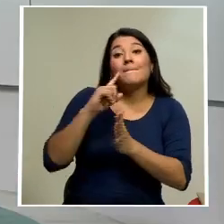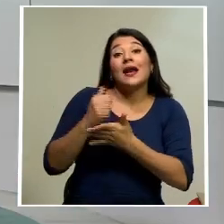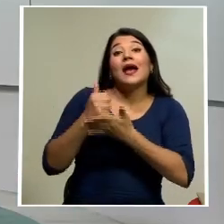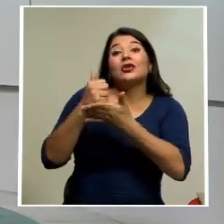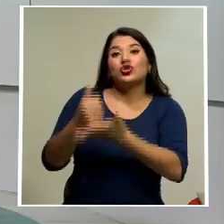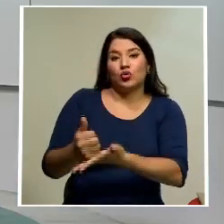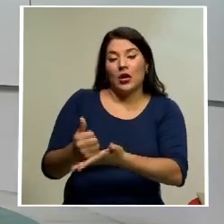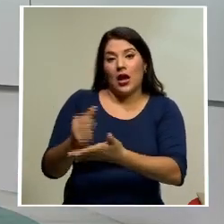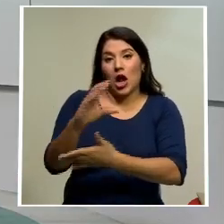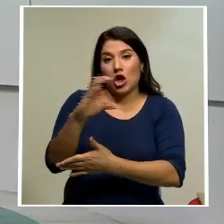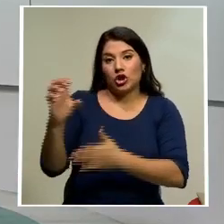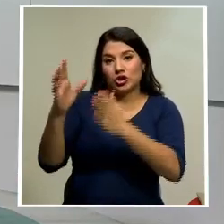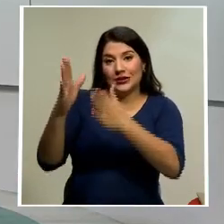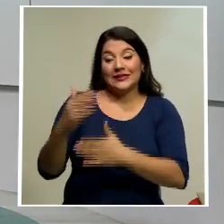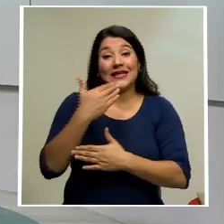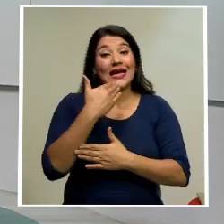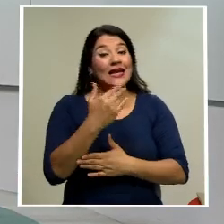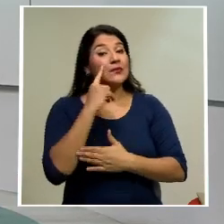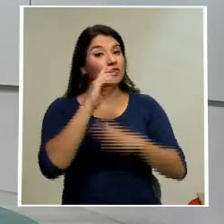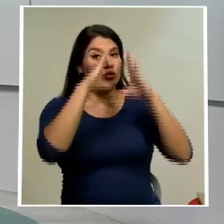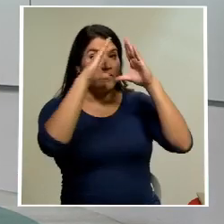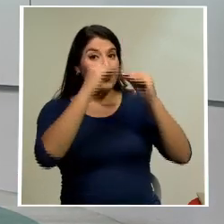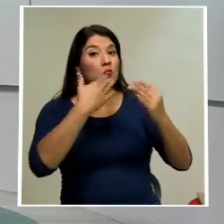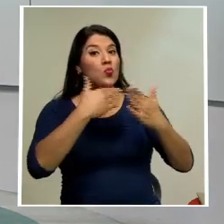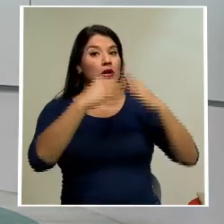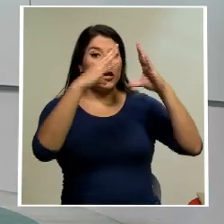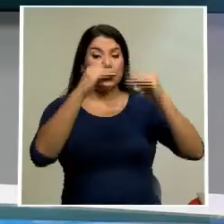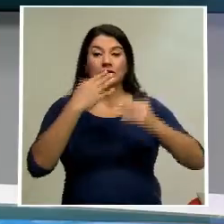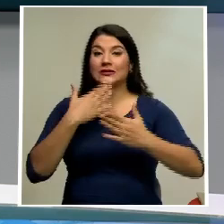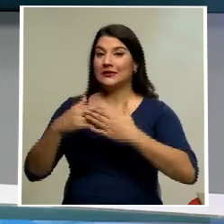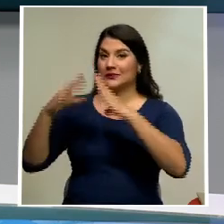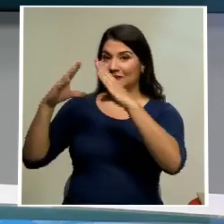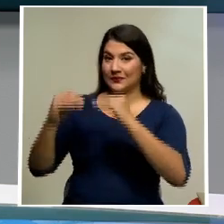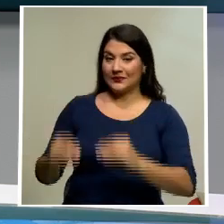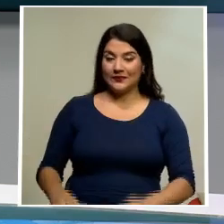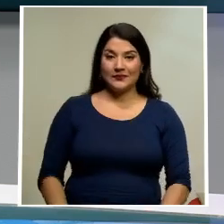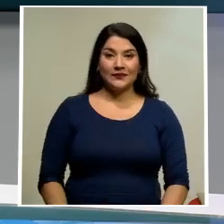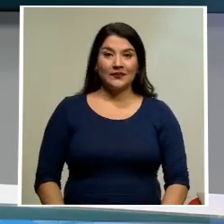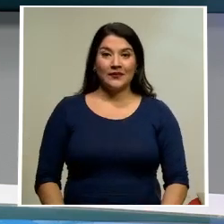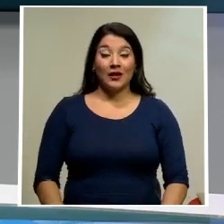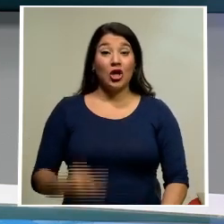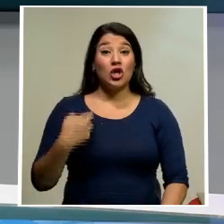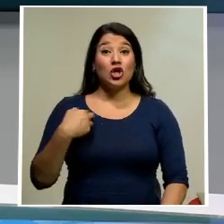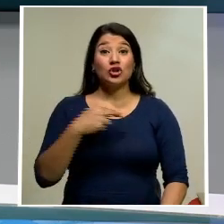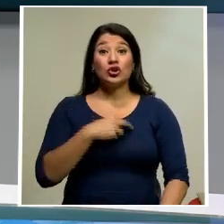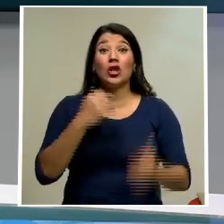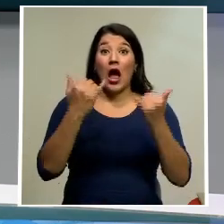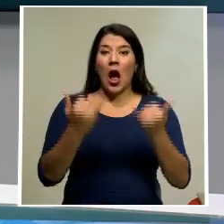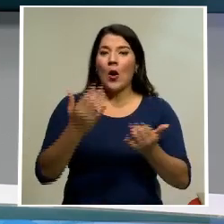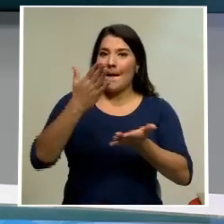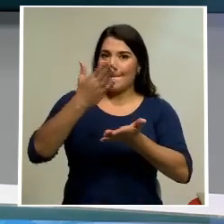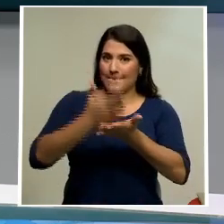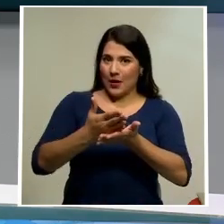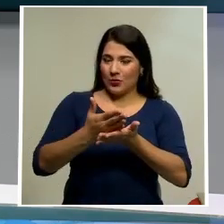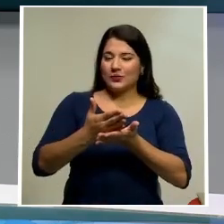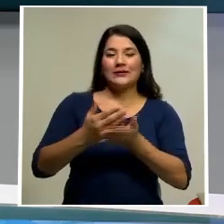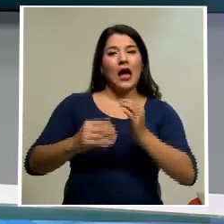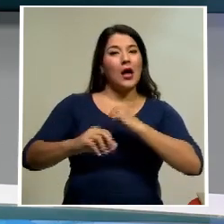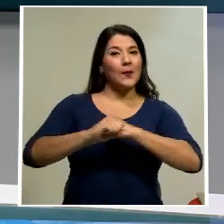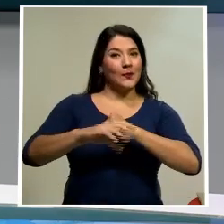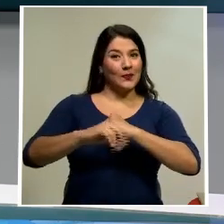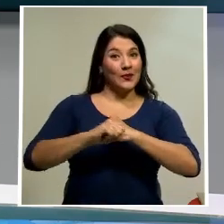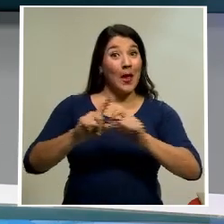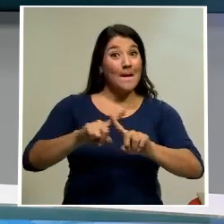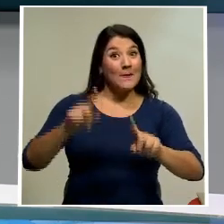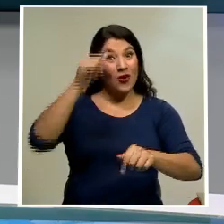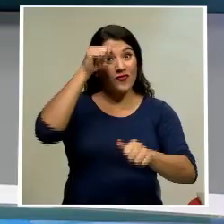los costarricenses. Gracias, Ana Marta, por esta información. Muy buenas noches. Buenas noches. Nosotros vamos a hacer una pausa comercial, pero le adelantamos